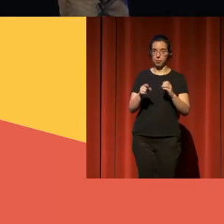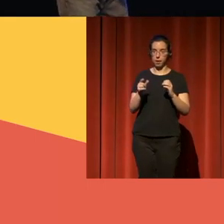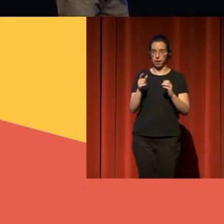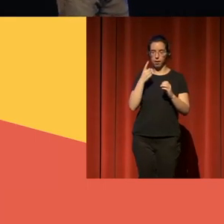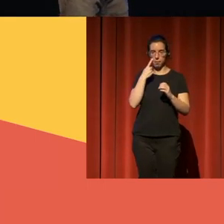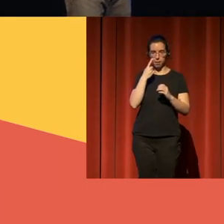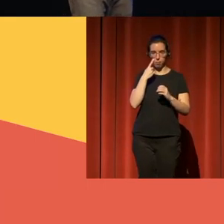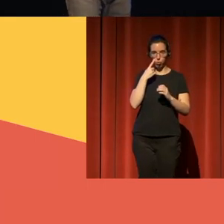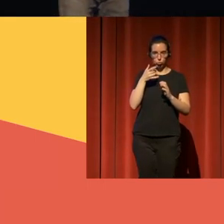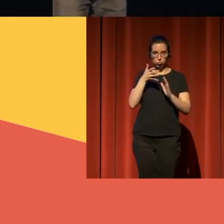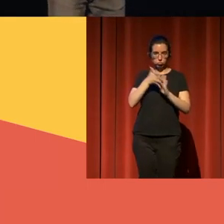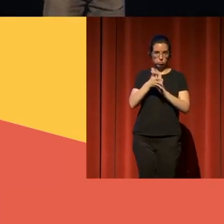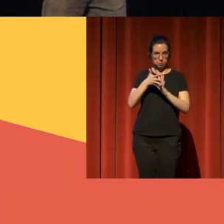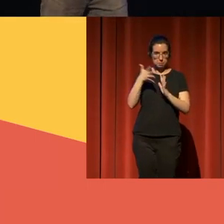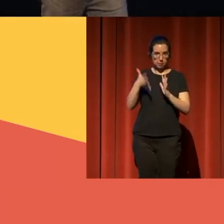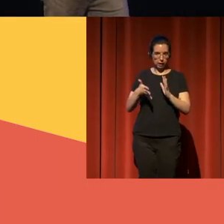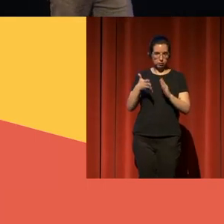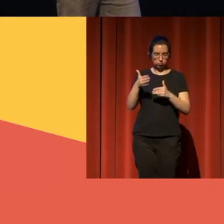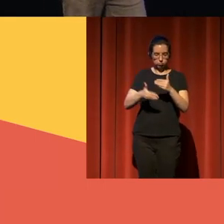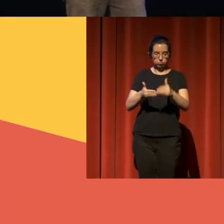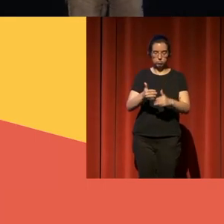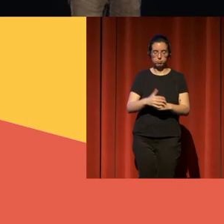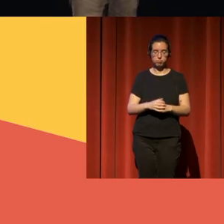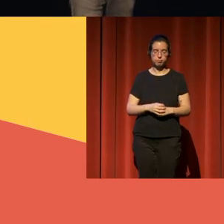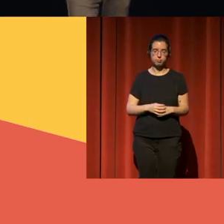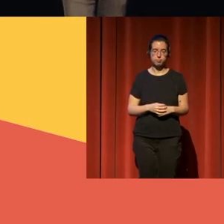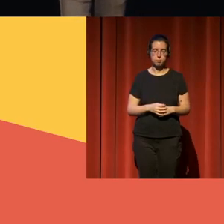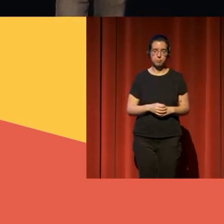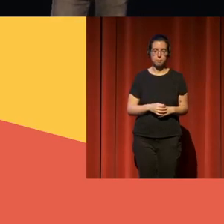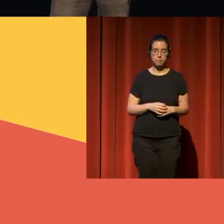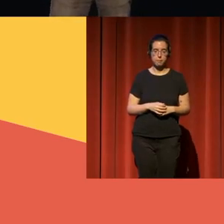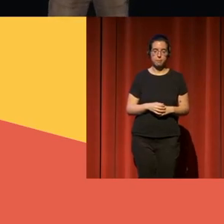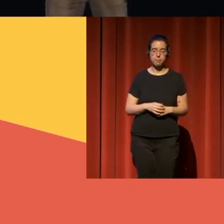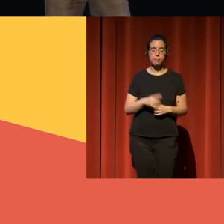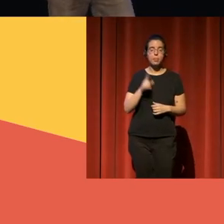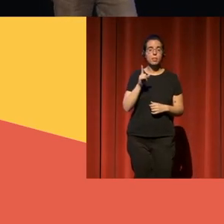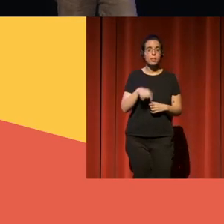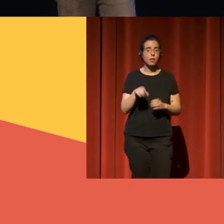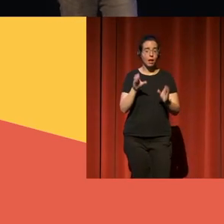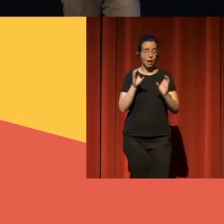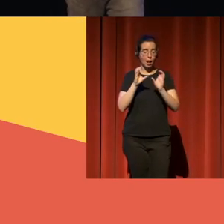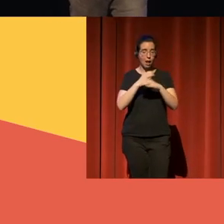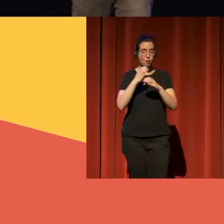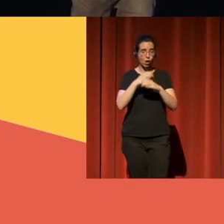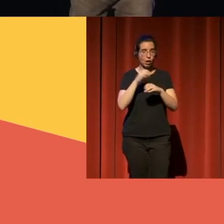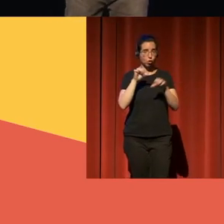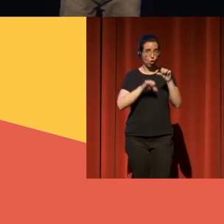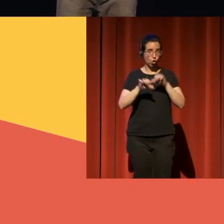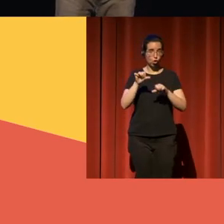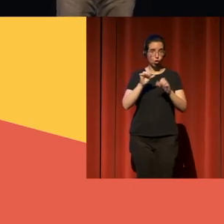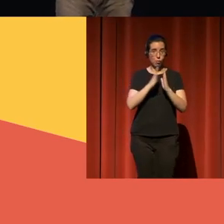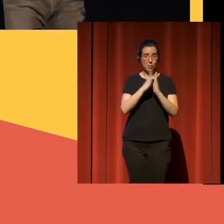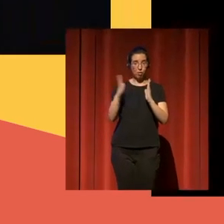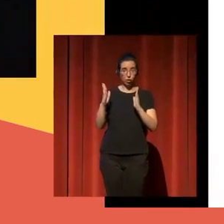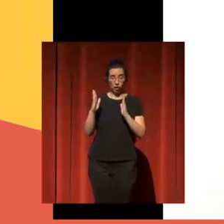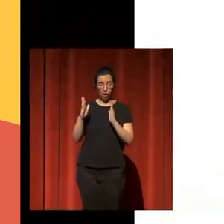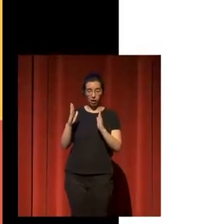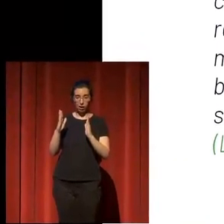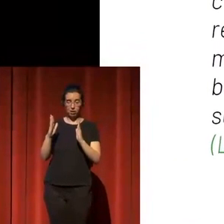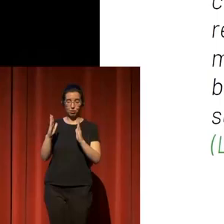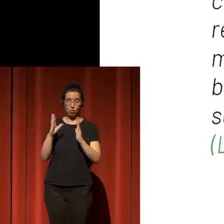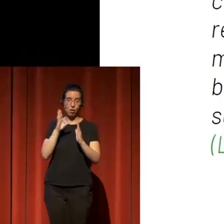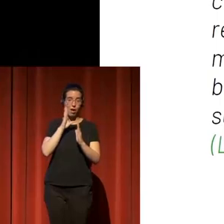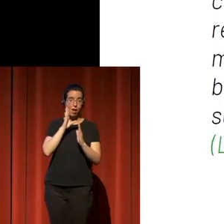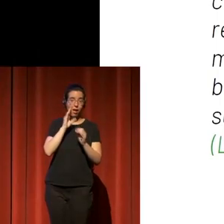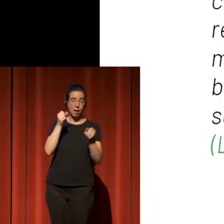a continuación vale em hemos puesto los laboratorios bibliotecarios a continuación de las